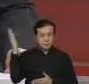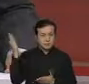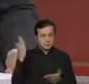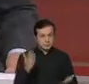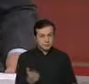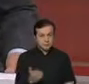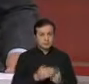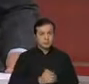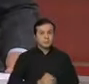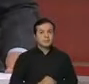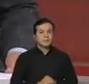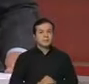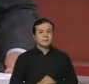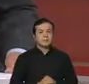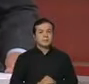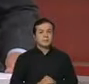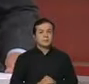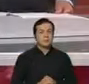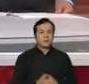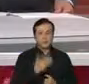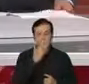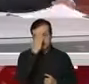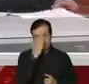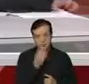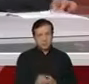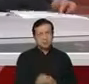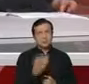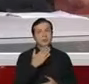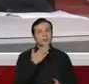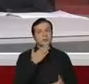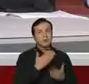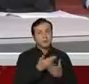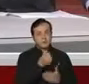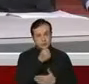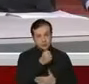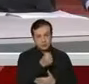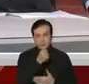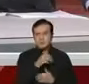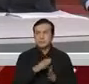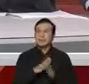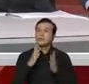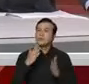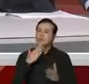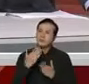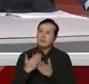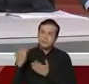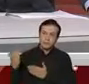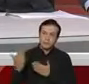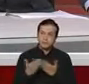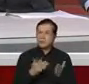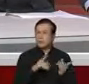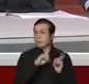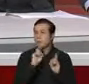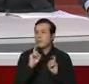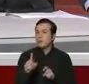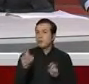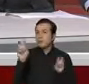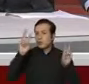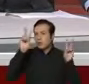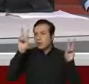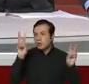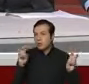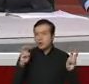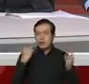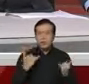espacio. Buenos días, Fabricio, muchas gracias por la entrevista. Muchas gracias, secretario, bienvenido. ¿Cómo debemos interpretar